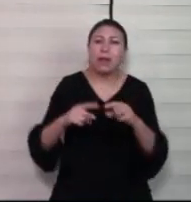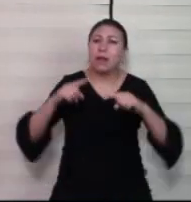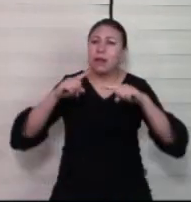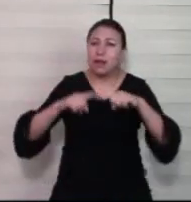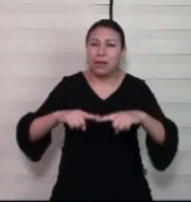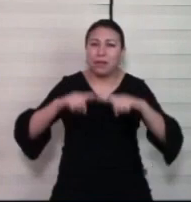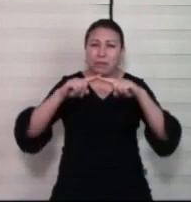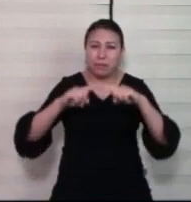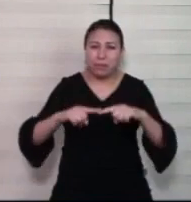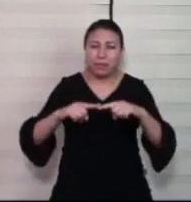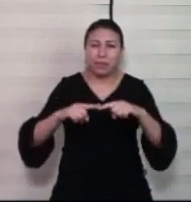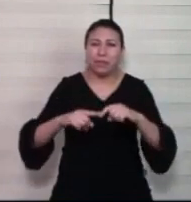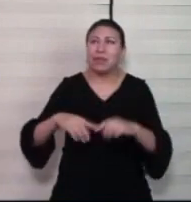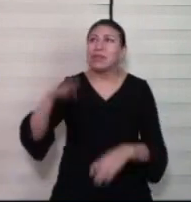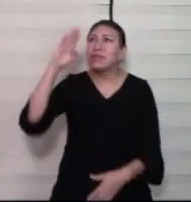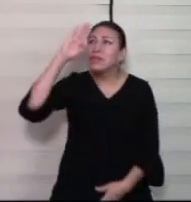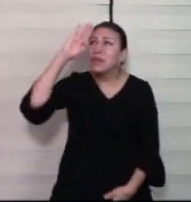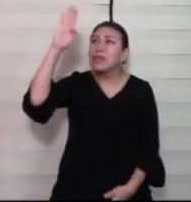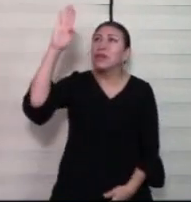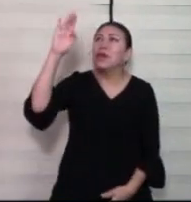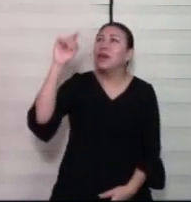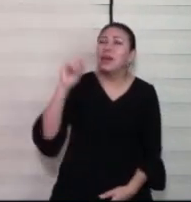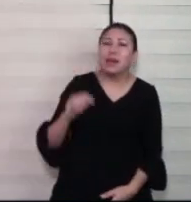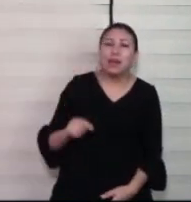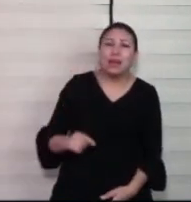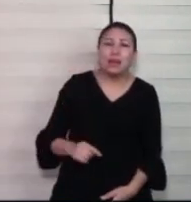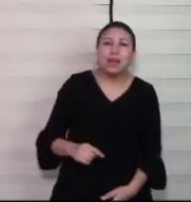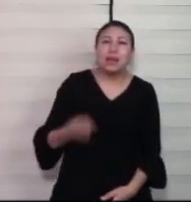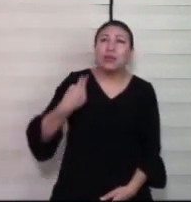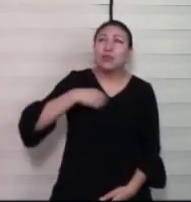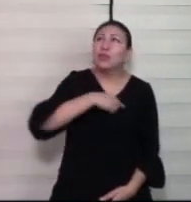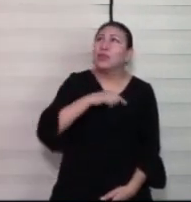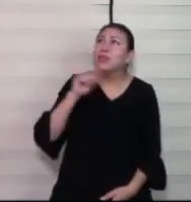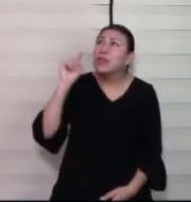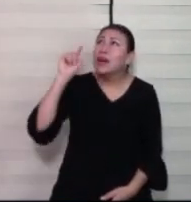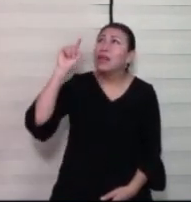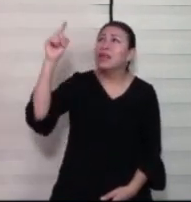dependencia. Señor, a ti volvemos nuestros ojos.